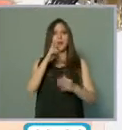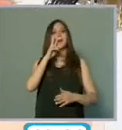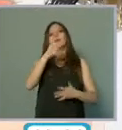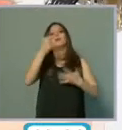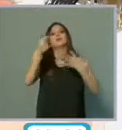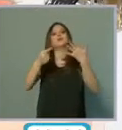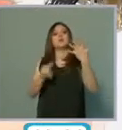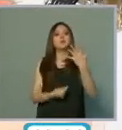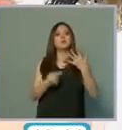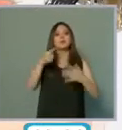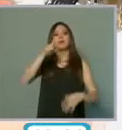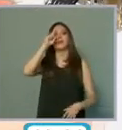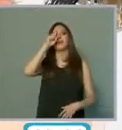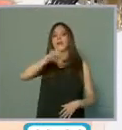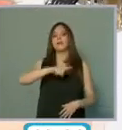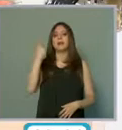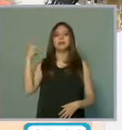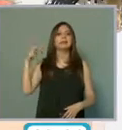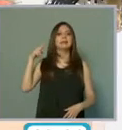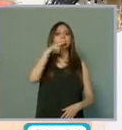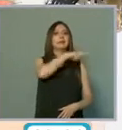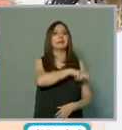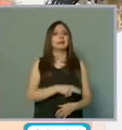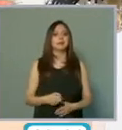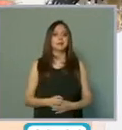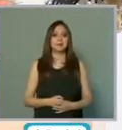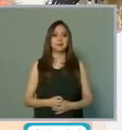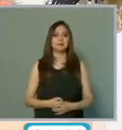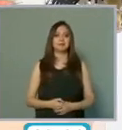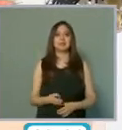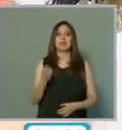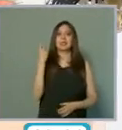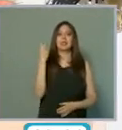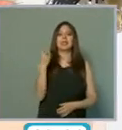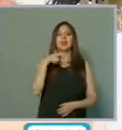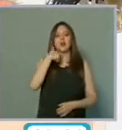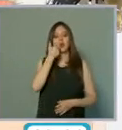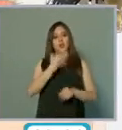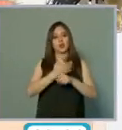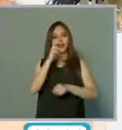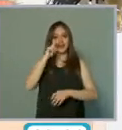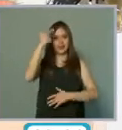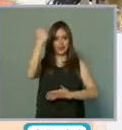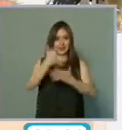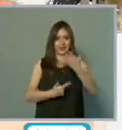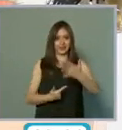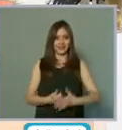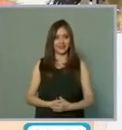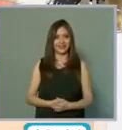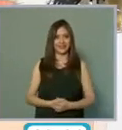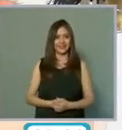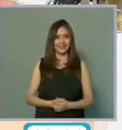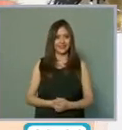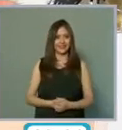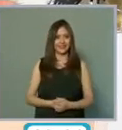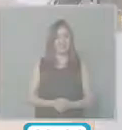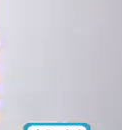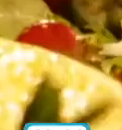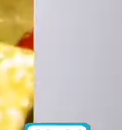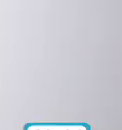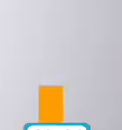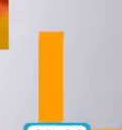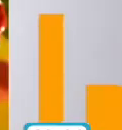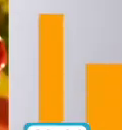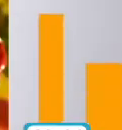ingredientes manejamos, muy sencilla, muy práctica y muy rápida. Perfecto, eso me gusta más que todo, así que por favor vamos a checar los ingredientes de esta receta.